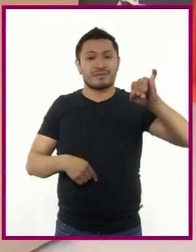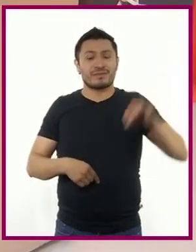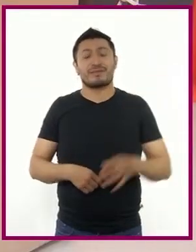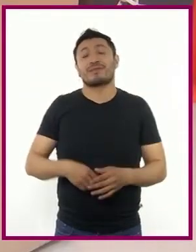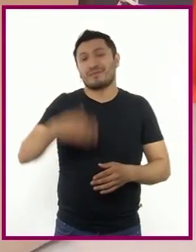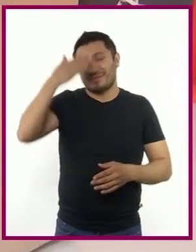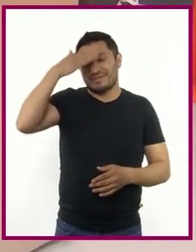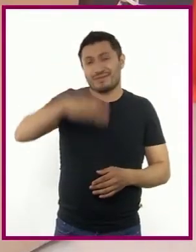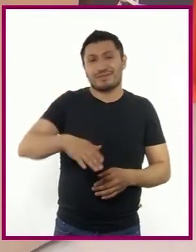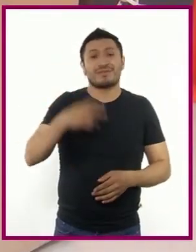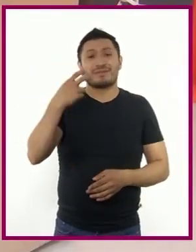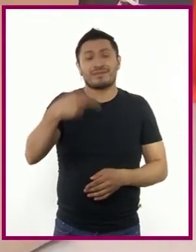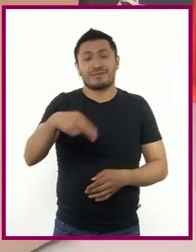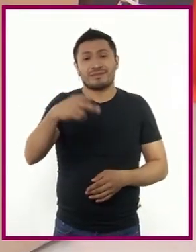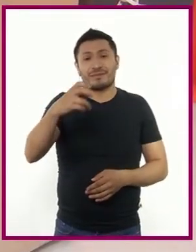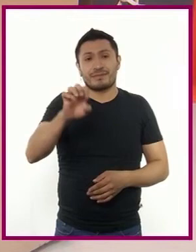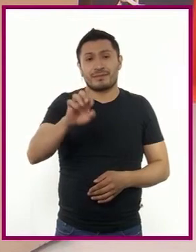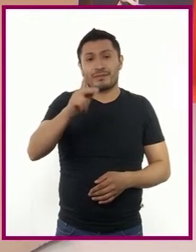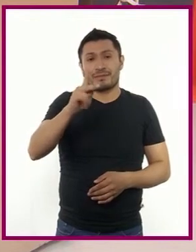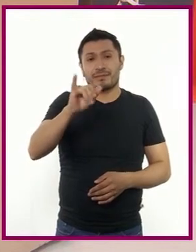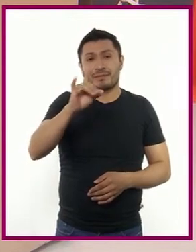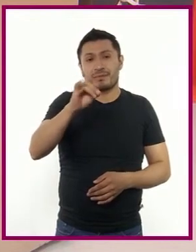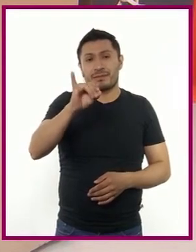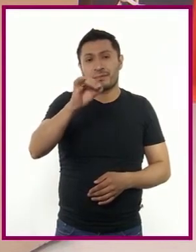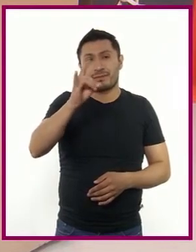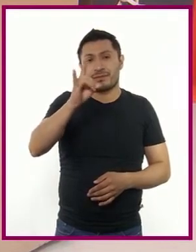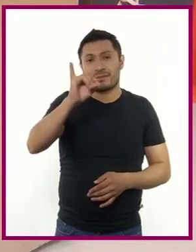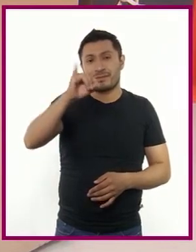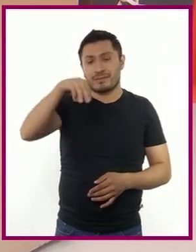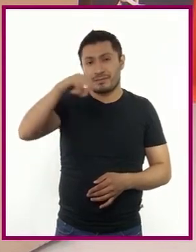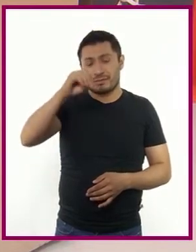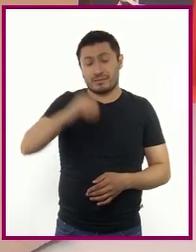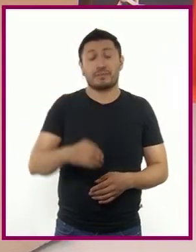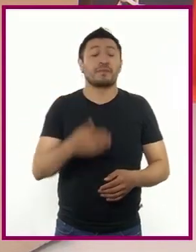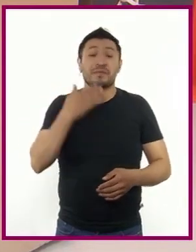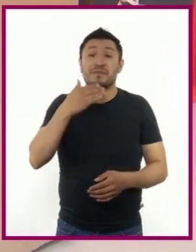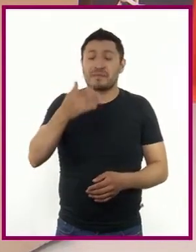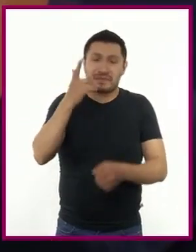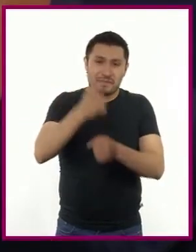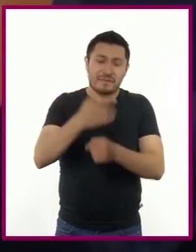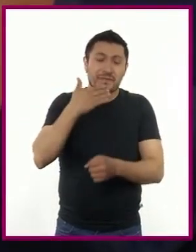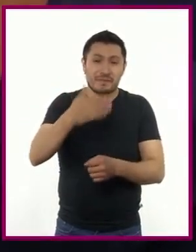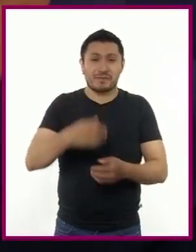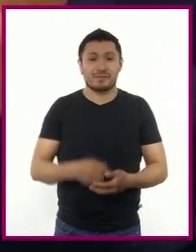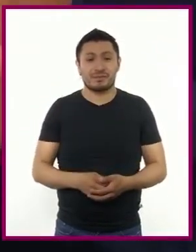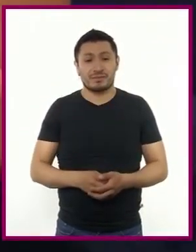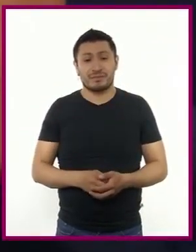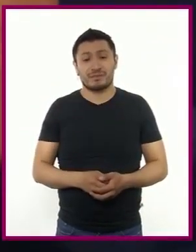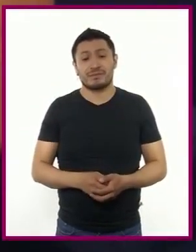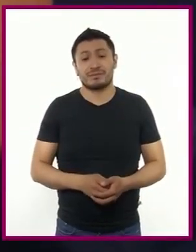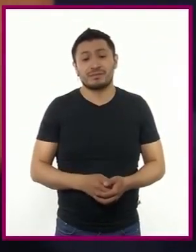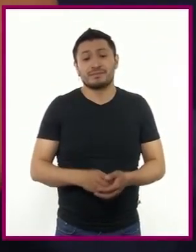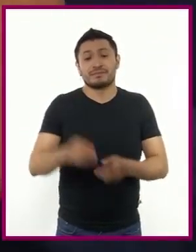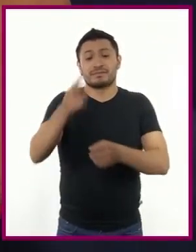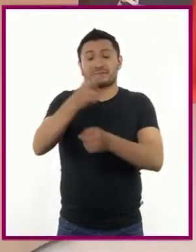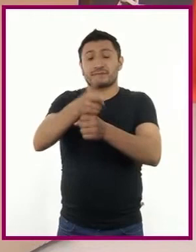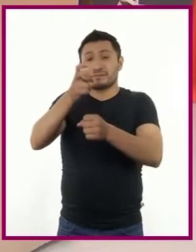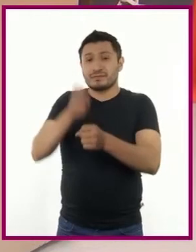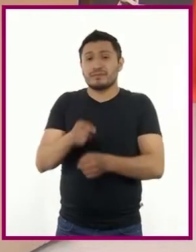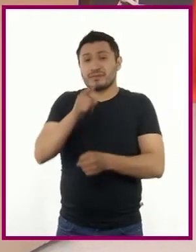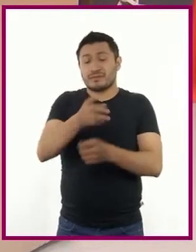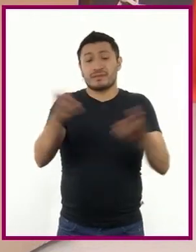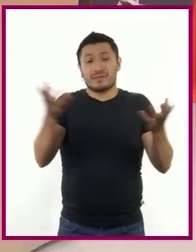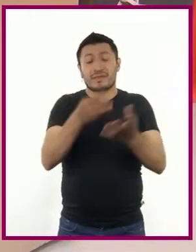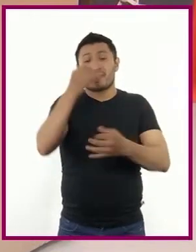Ya sé, es el epidídimo. Muy bien, maestro. Es correcto. Los invitamos a realizar